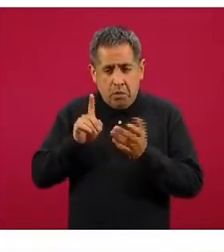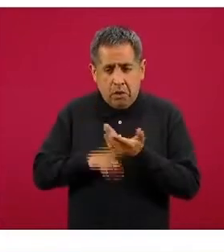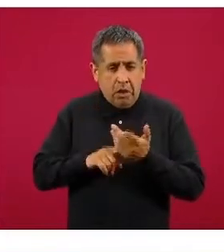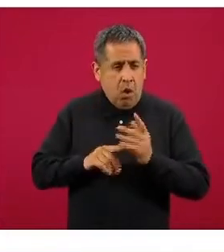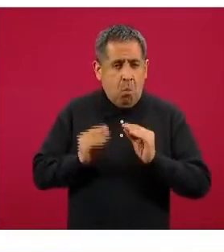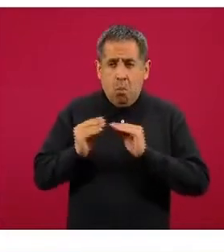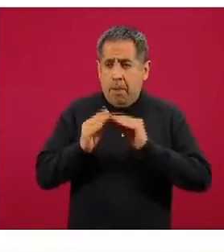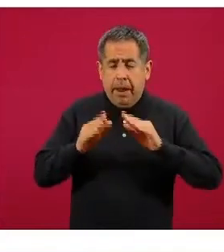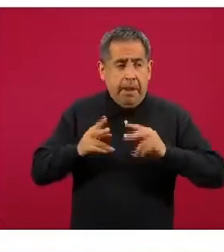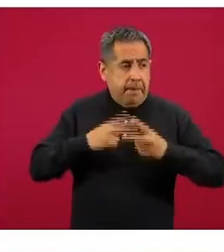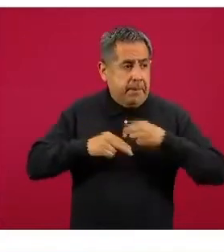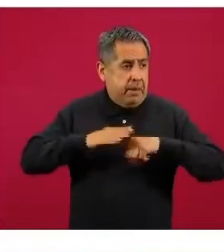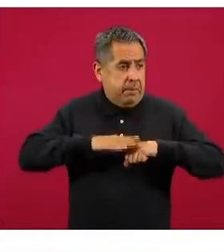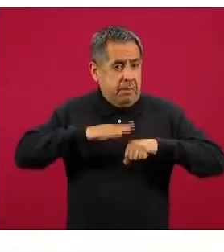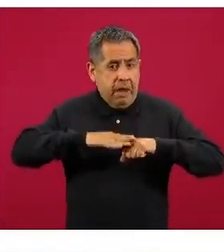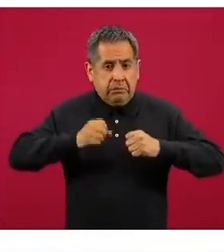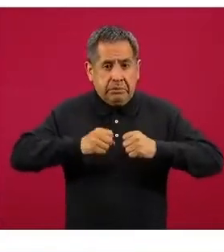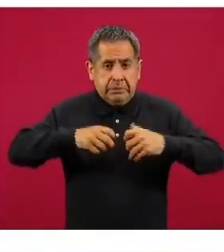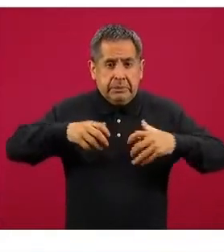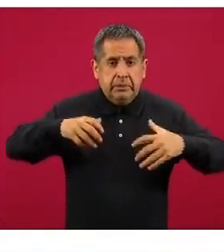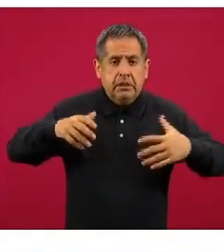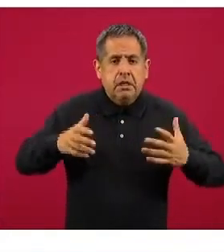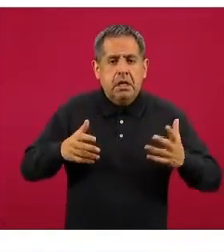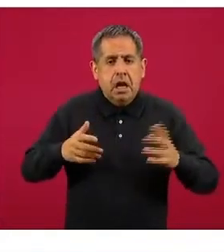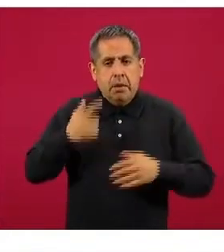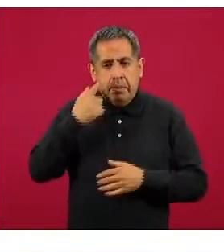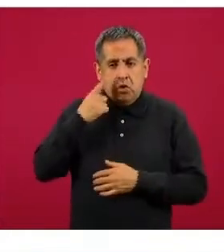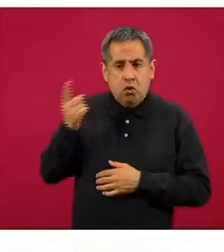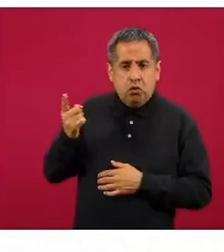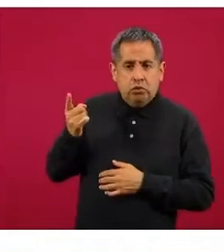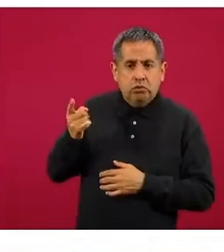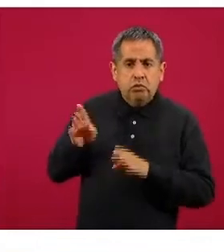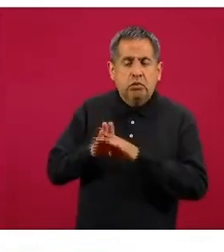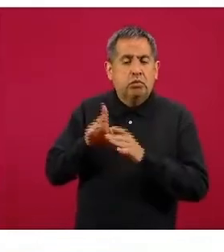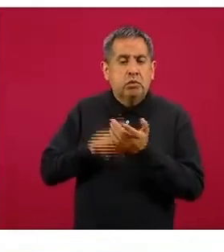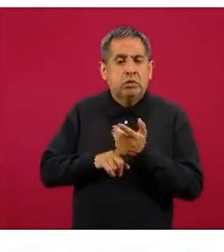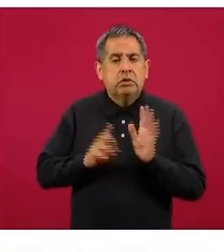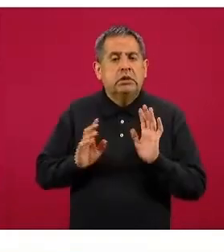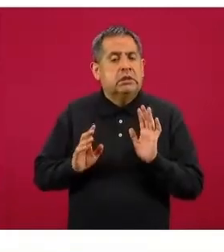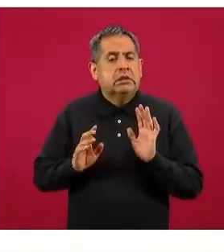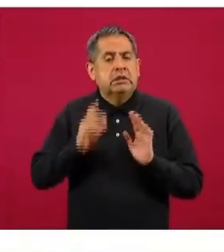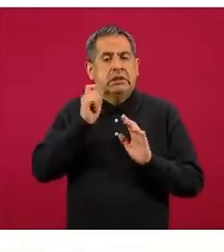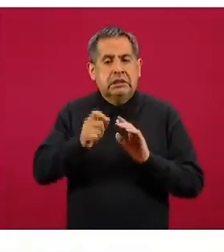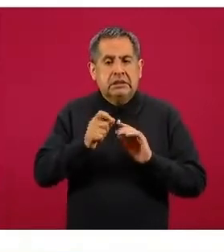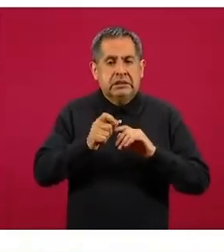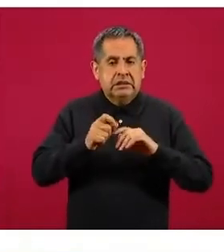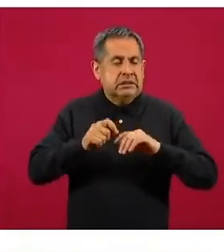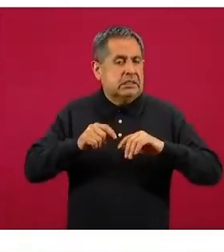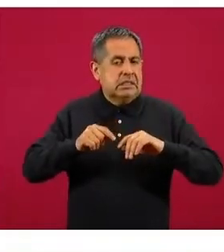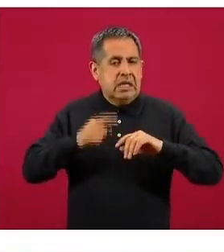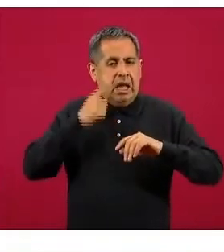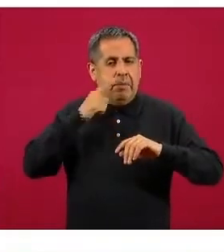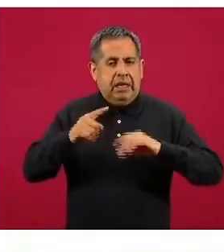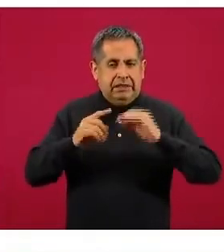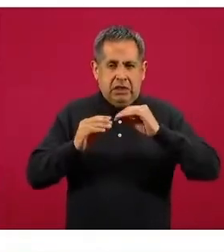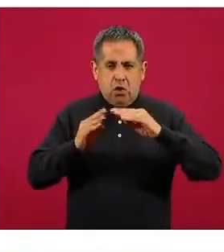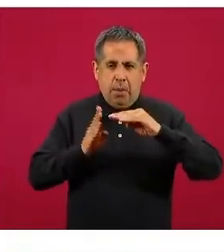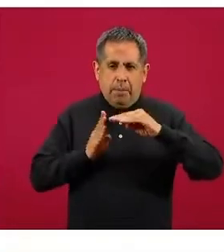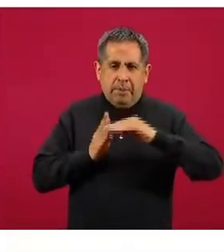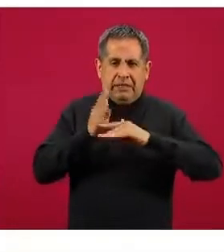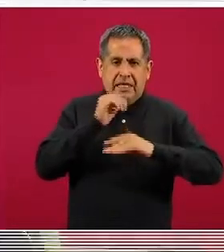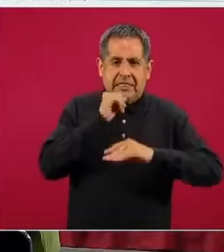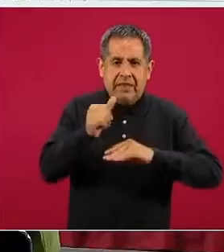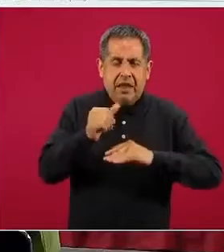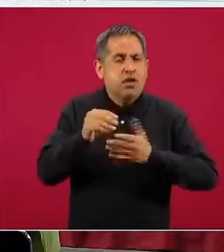de la movilidad, como pueden observar en la escala, jamás se ha llegado a cruzar la línea base de cero y